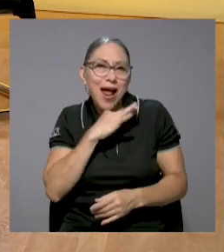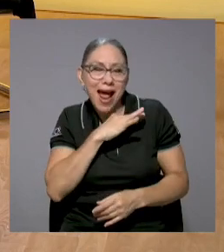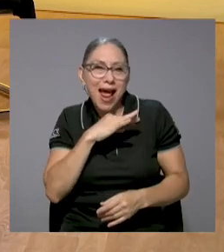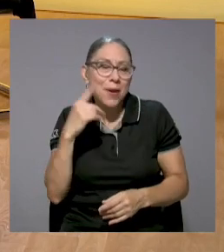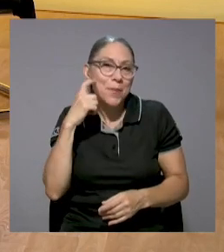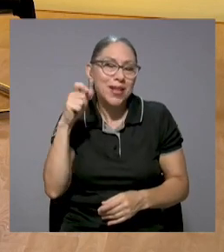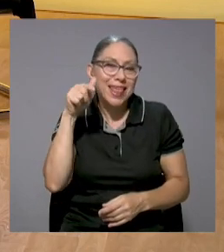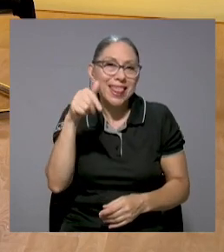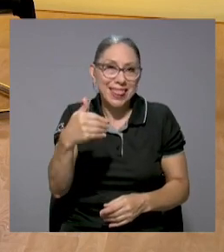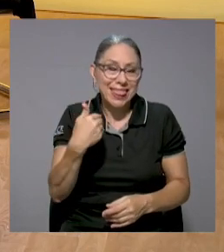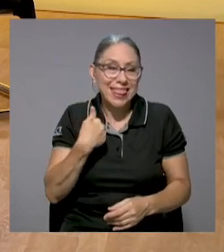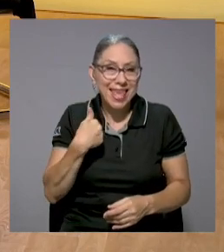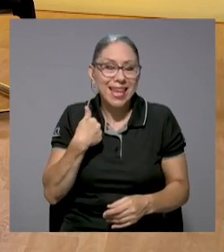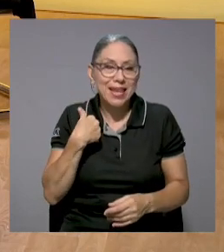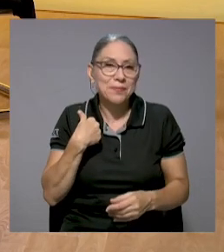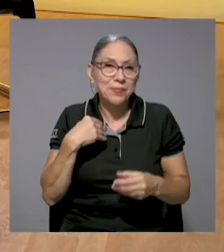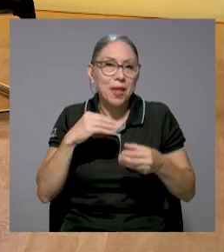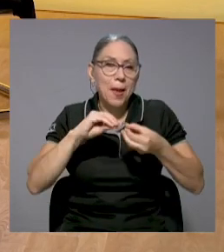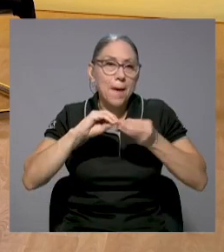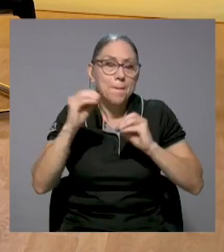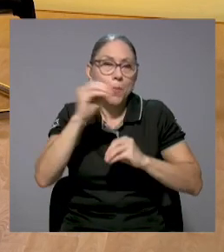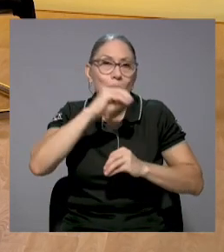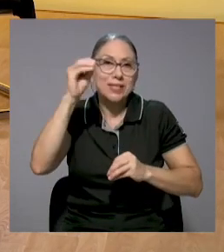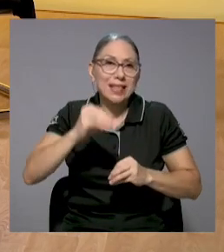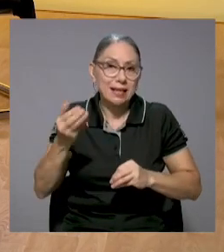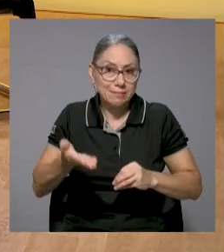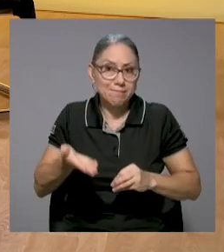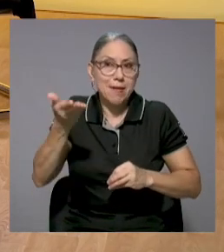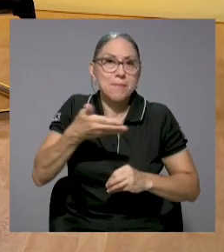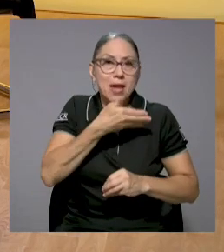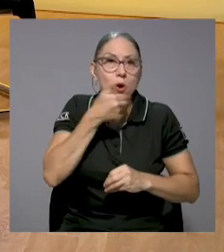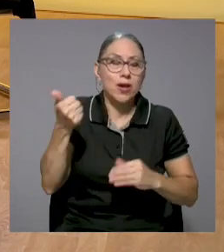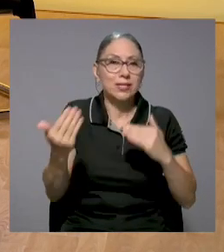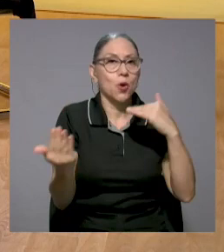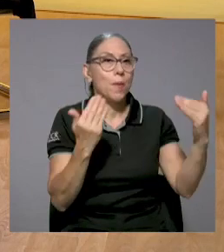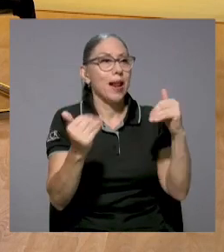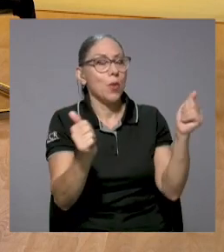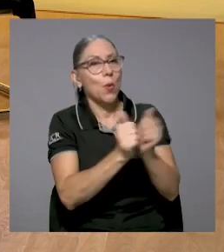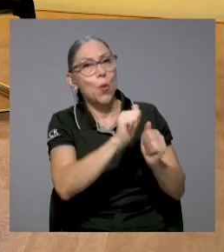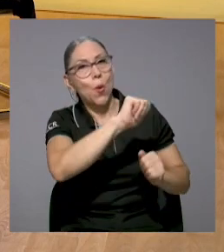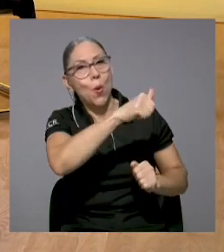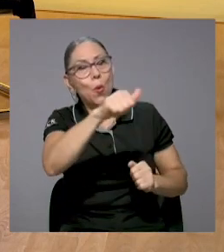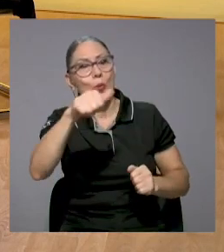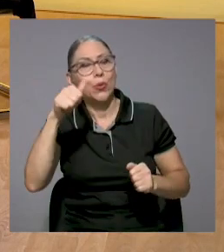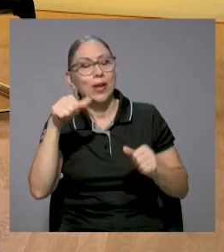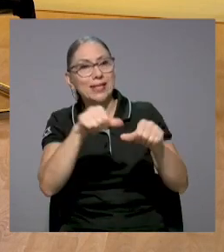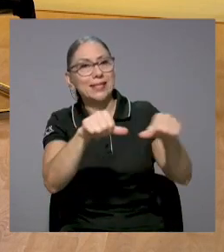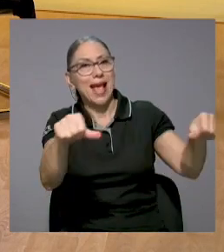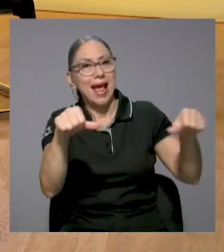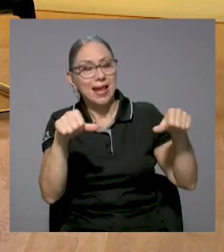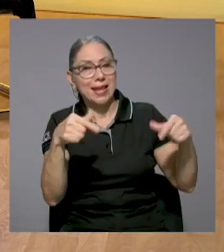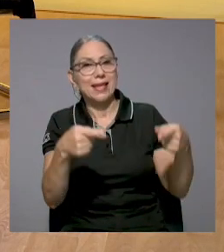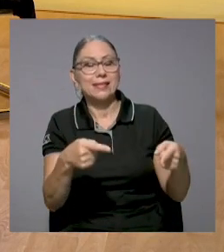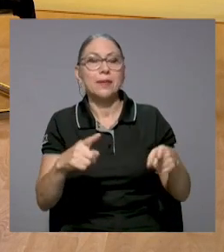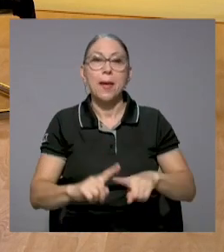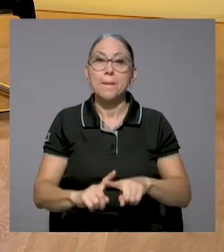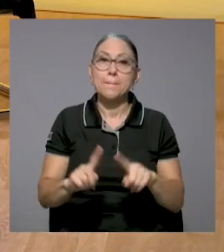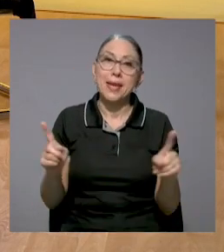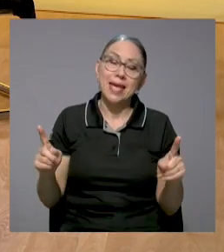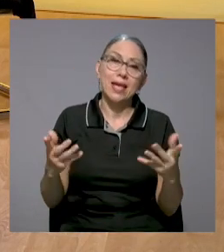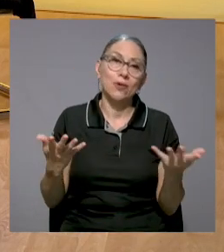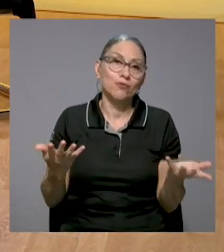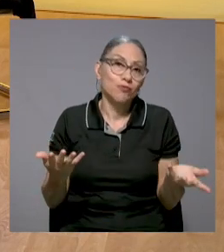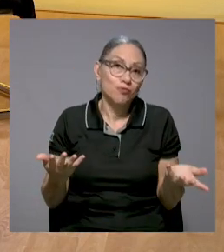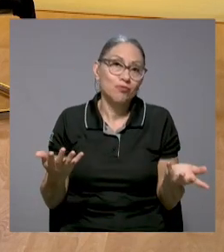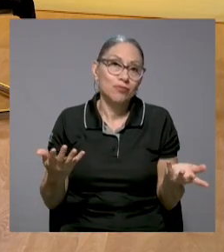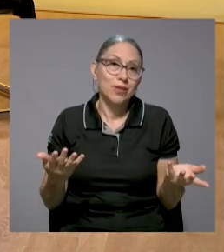tasas mucho mejores que buena parte de los otros ámbitos, pero una golondrina